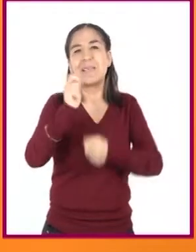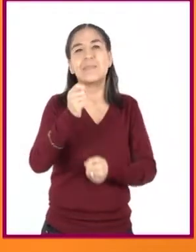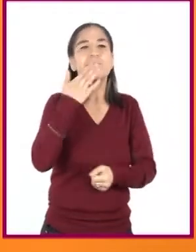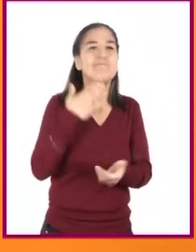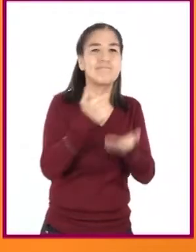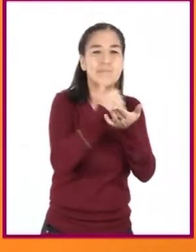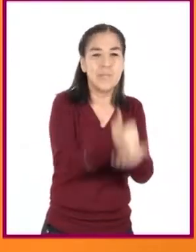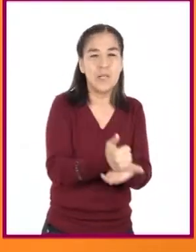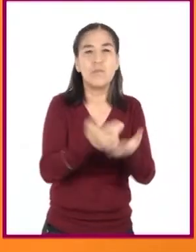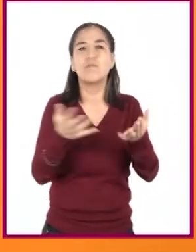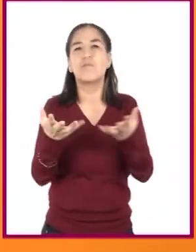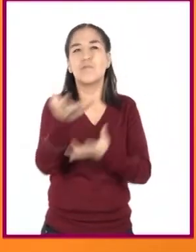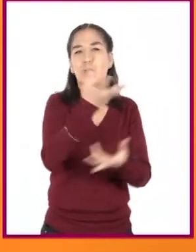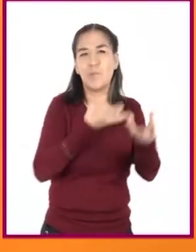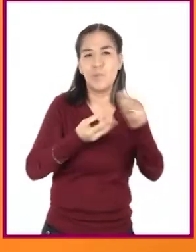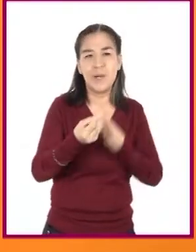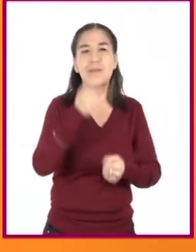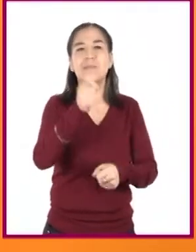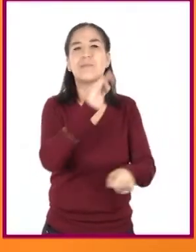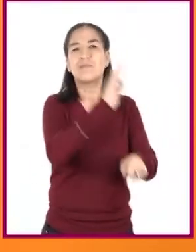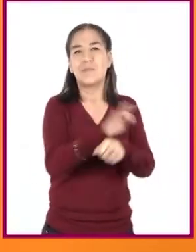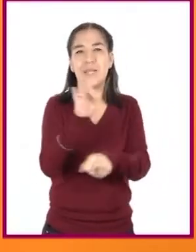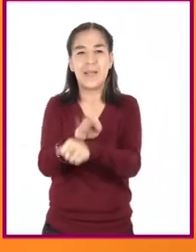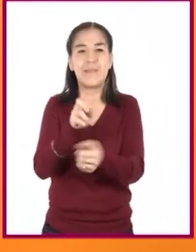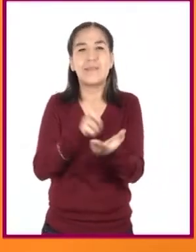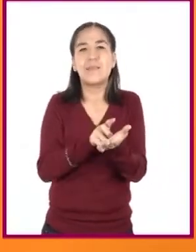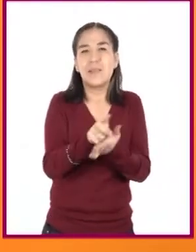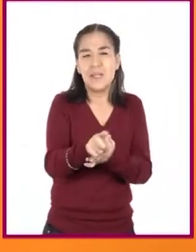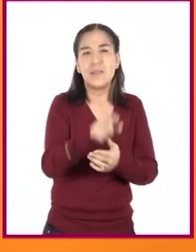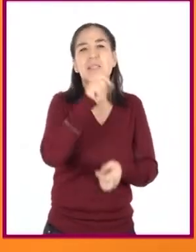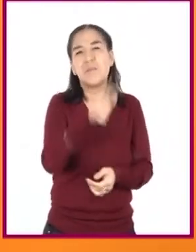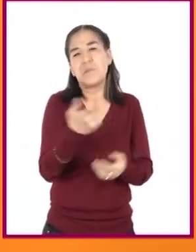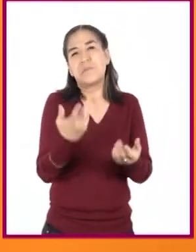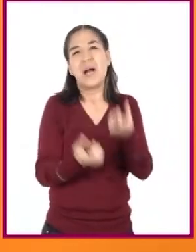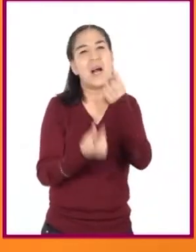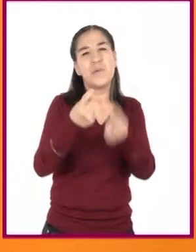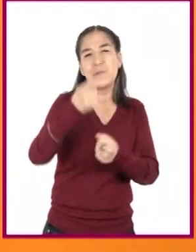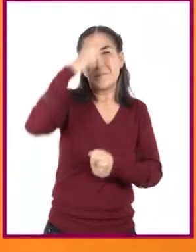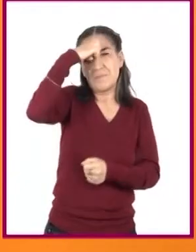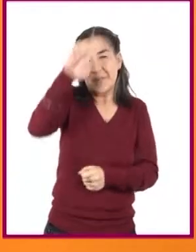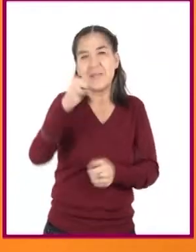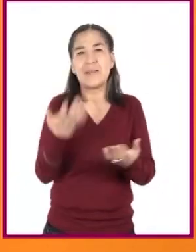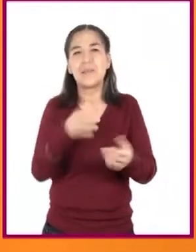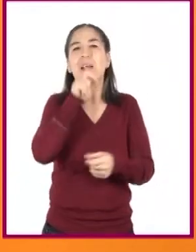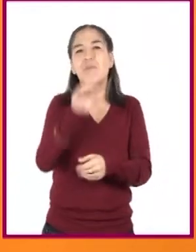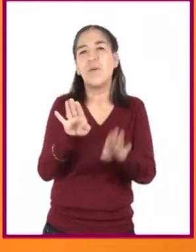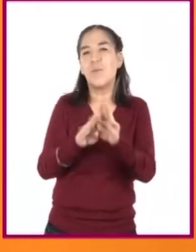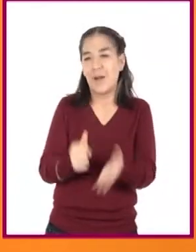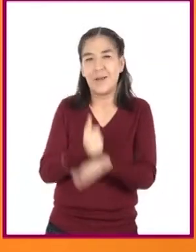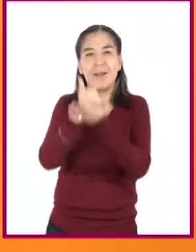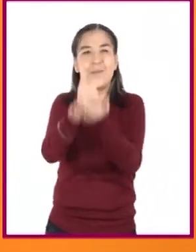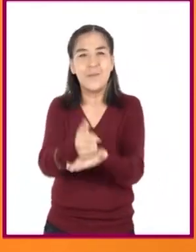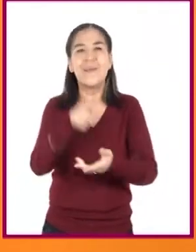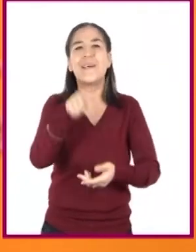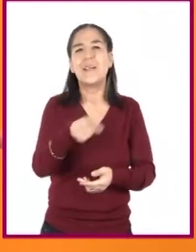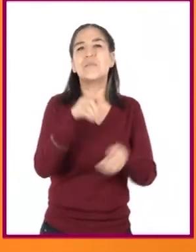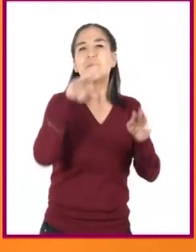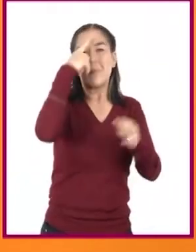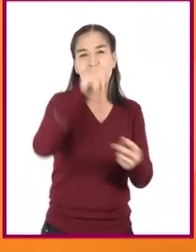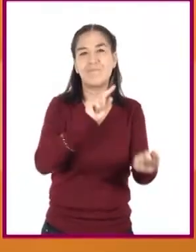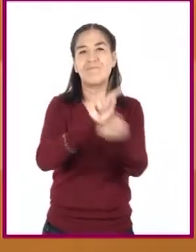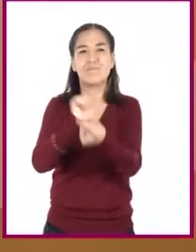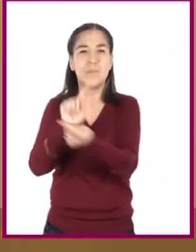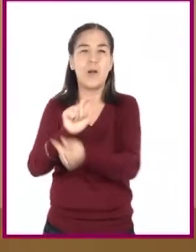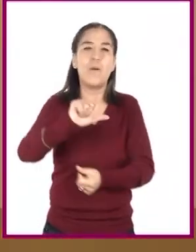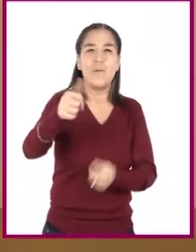solidaridad, la cooperación o la defensa de derechos propios y ajenos. Pasa por esta identificación y encuentro con los